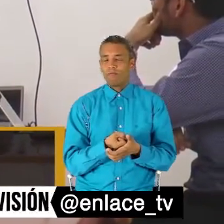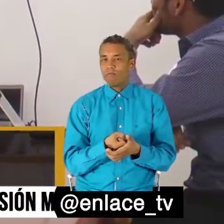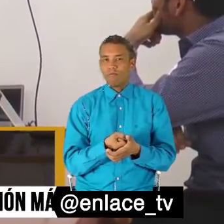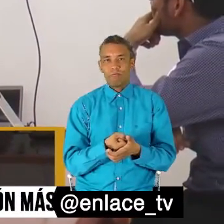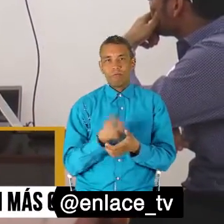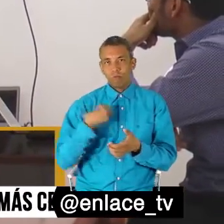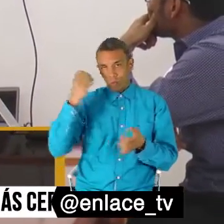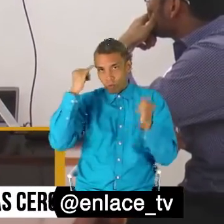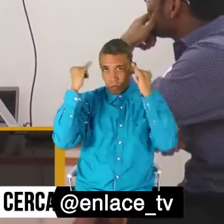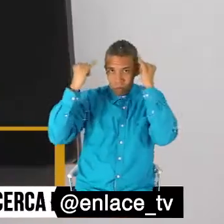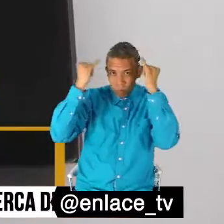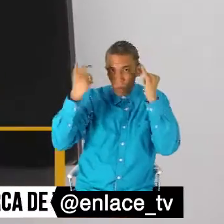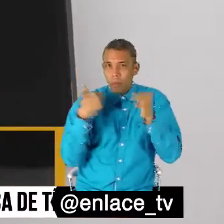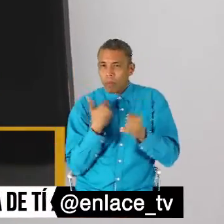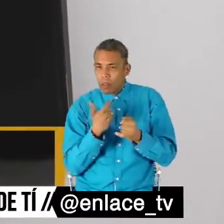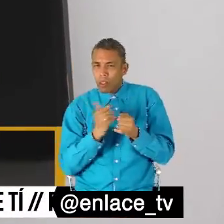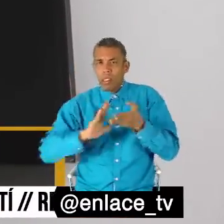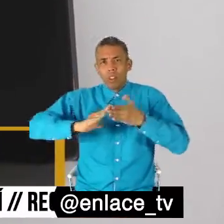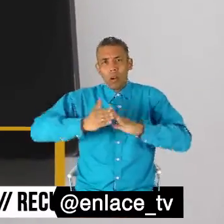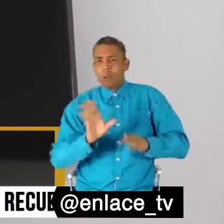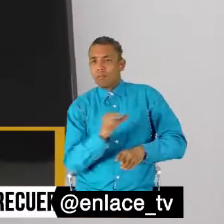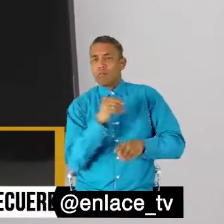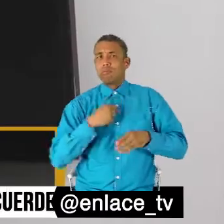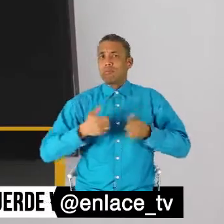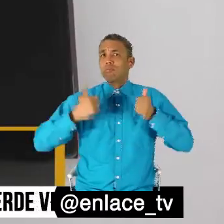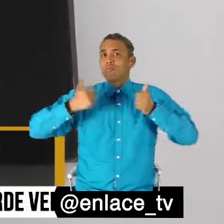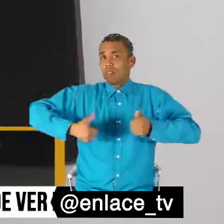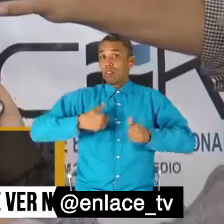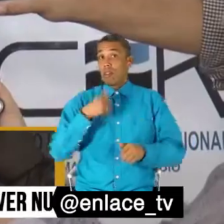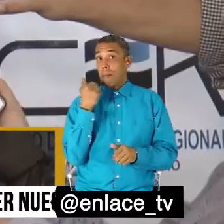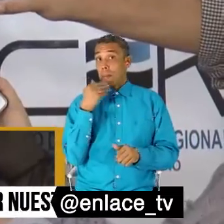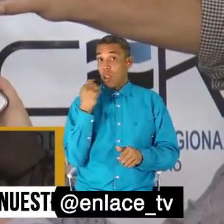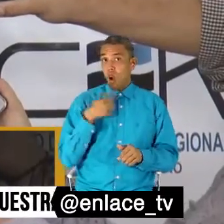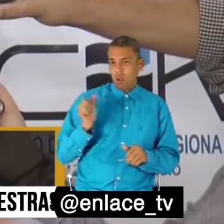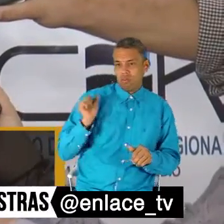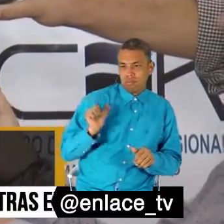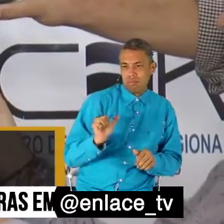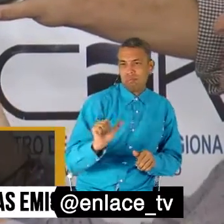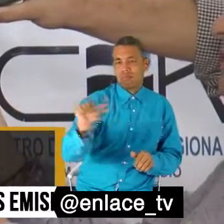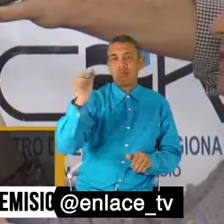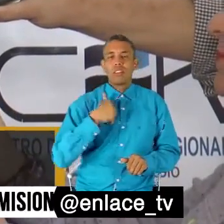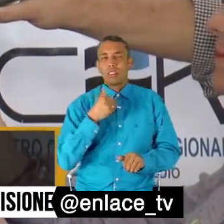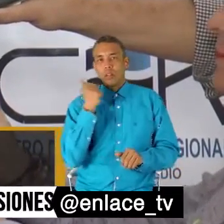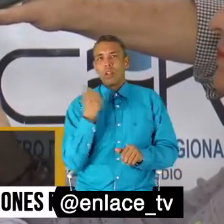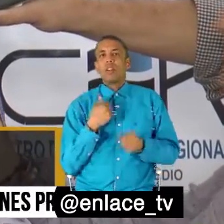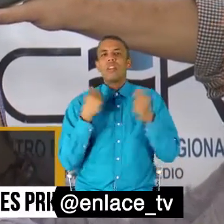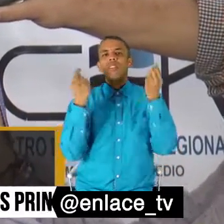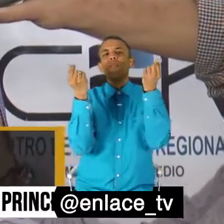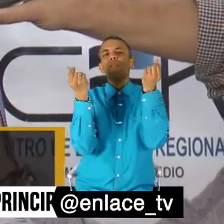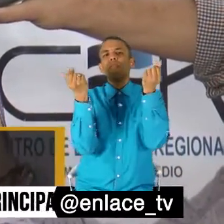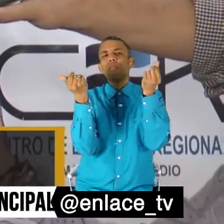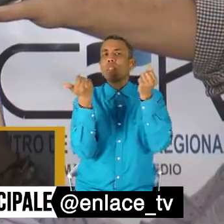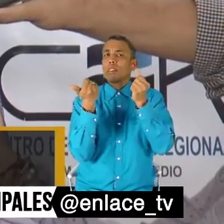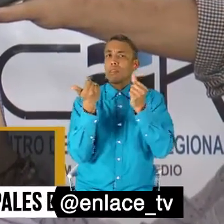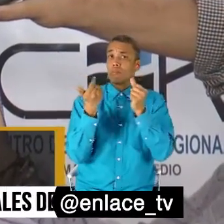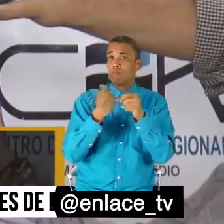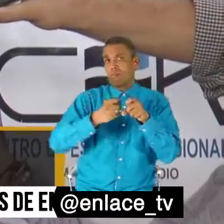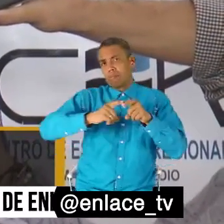políticas públicas la ciudad pueda estar en el mejor de los escenarios planteados. La importancia de la diversificación económica, la importancia de poder